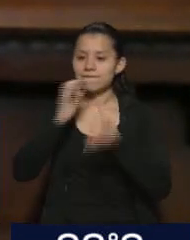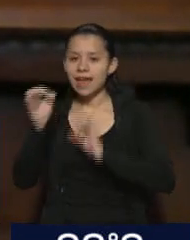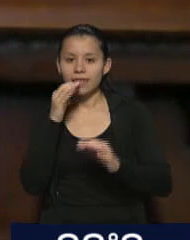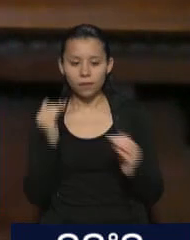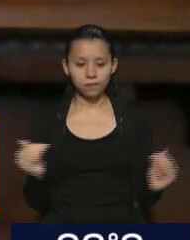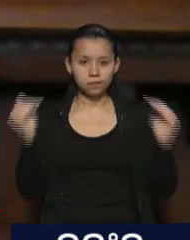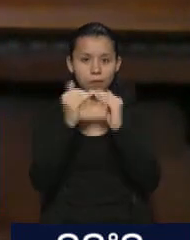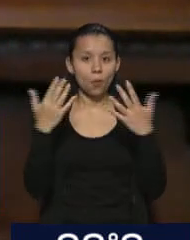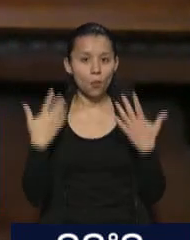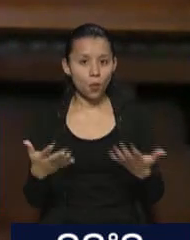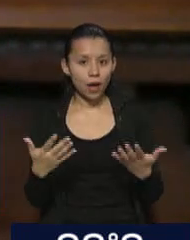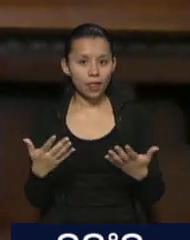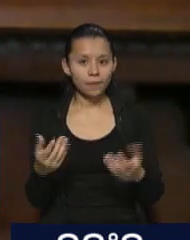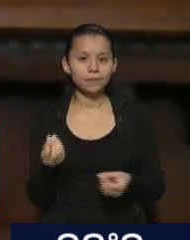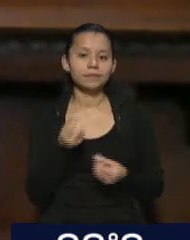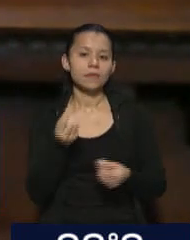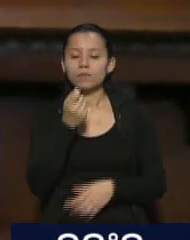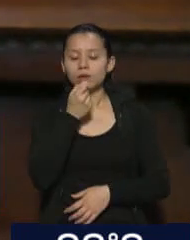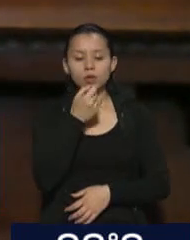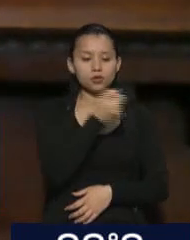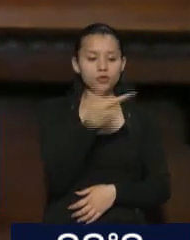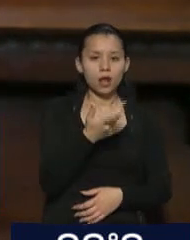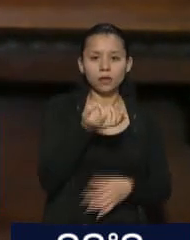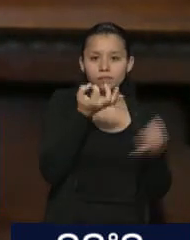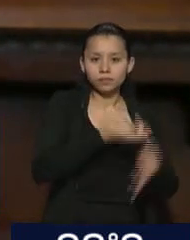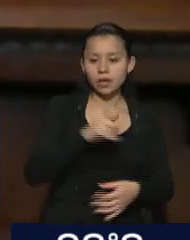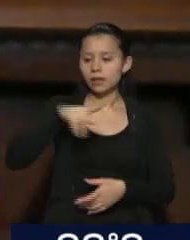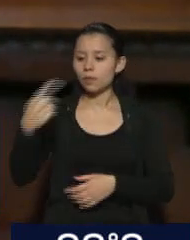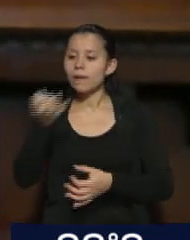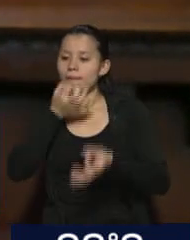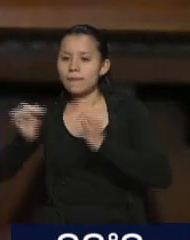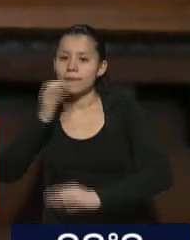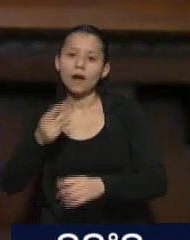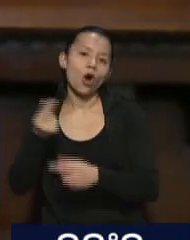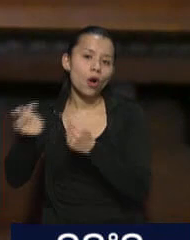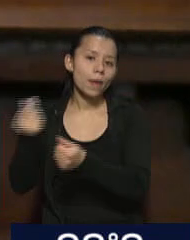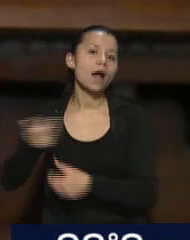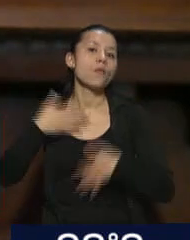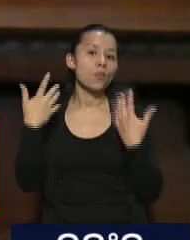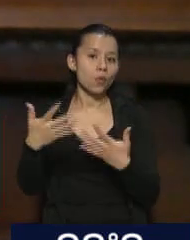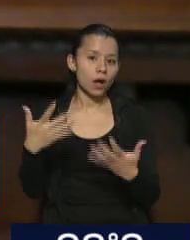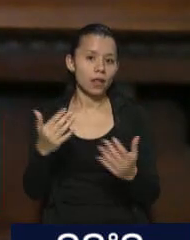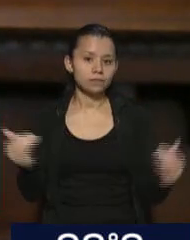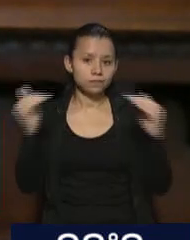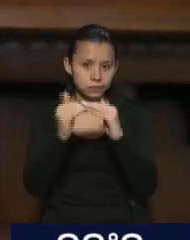ingresos alcancen a cubrir todos sus gastos. Y simplemente pedimos autorización de financiamiento para una